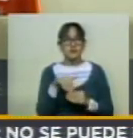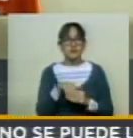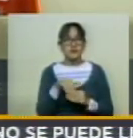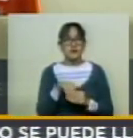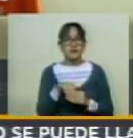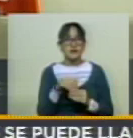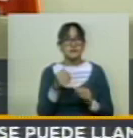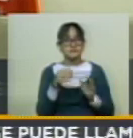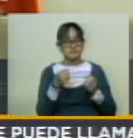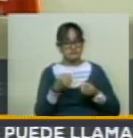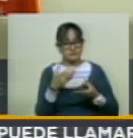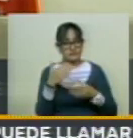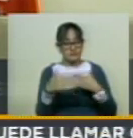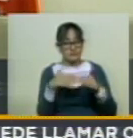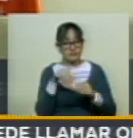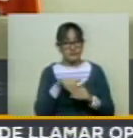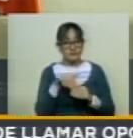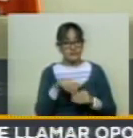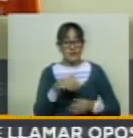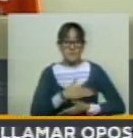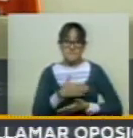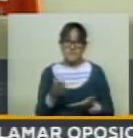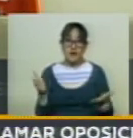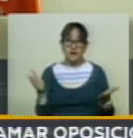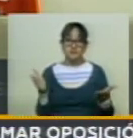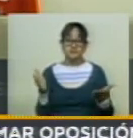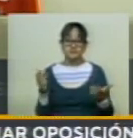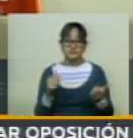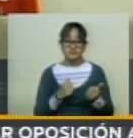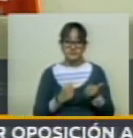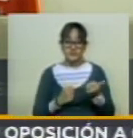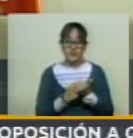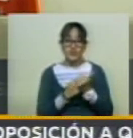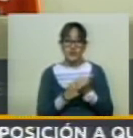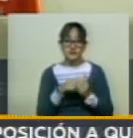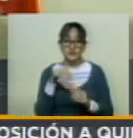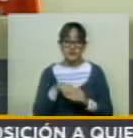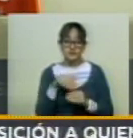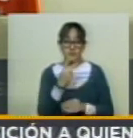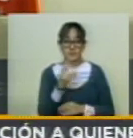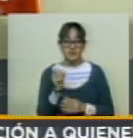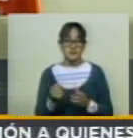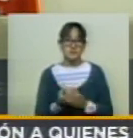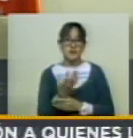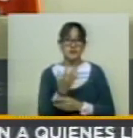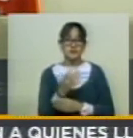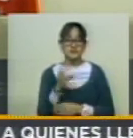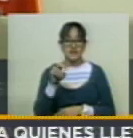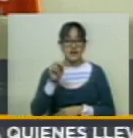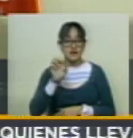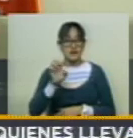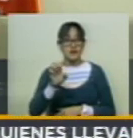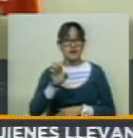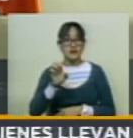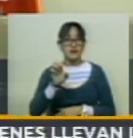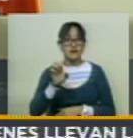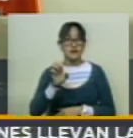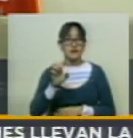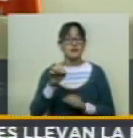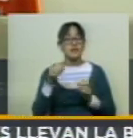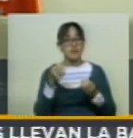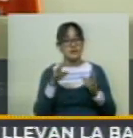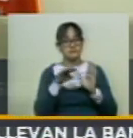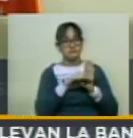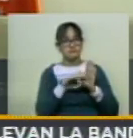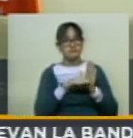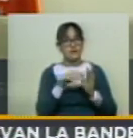estas garantías están siendo ampliadas y reforzadas para la elección del 20 de mayo. El Consejo Nacional Electoral da estas garantías